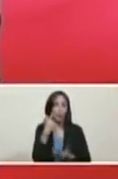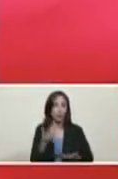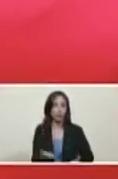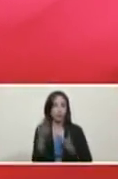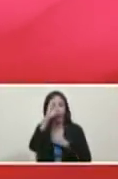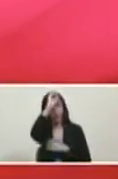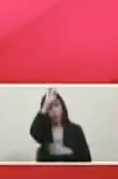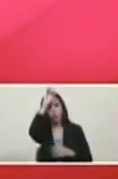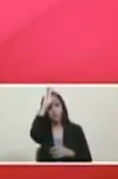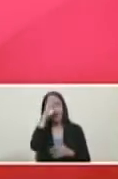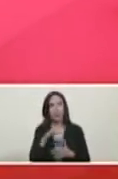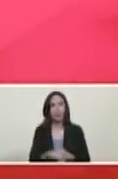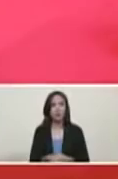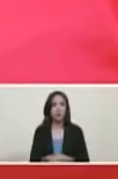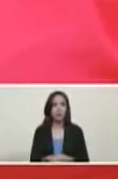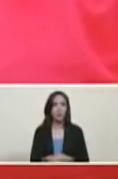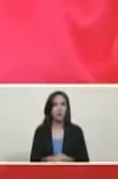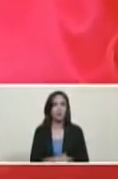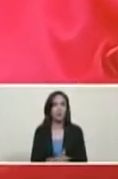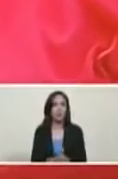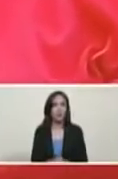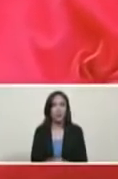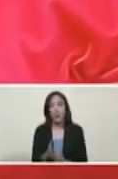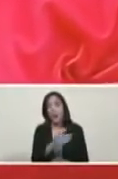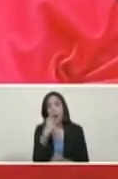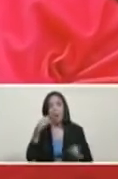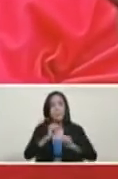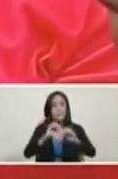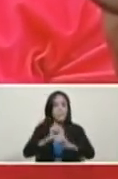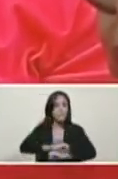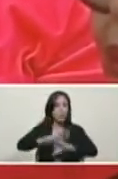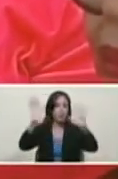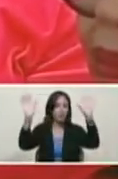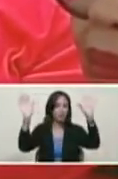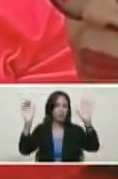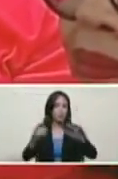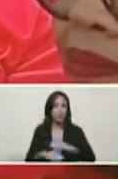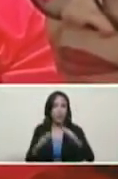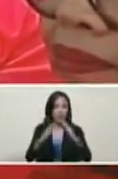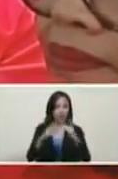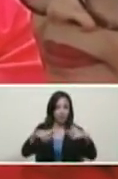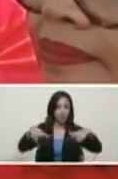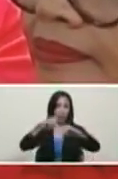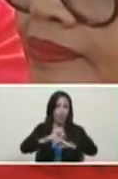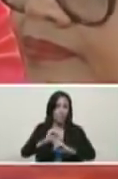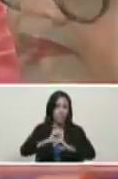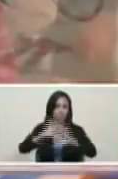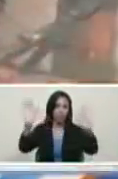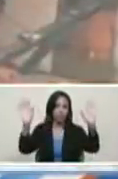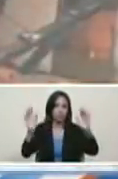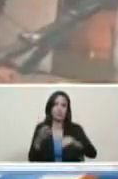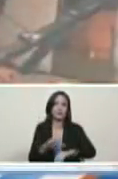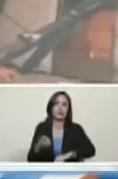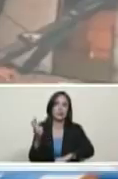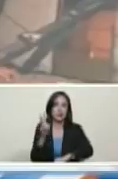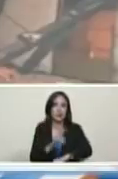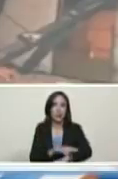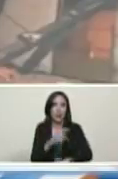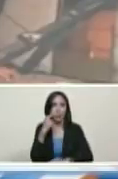Serra. Atacaron con unas bombas Molotov de manera baja, criminal. Yo le